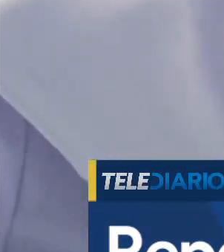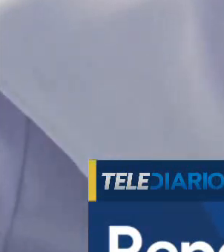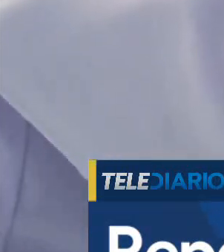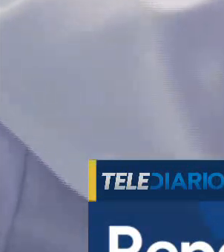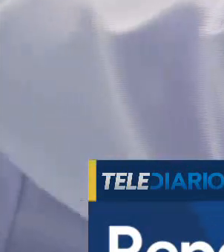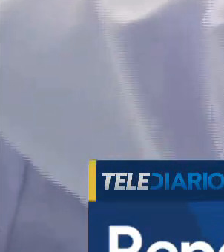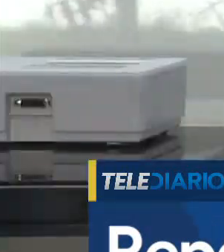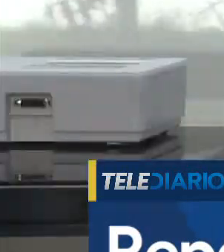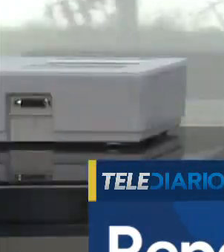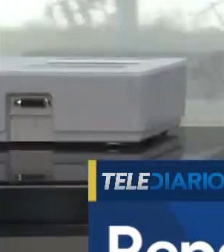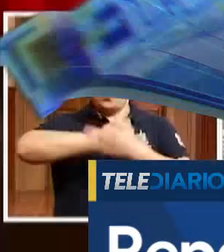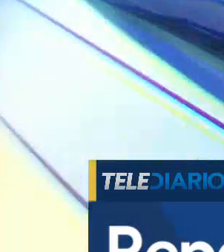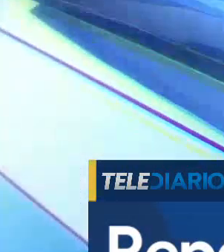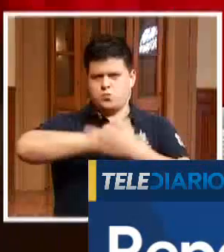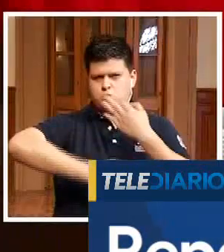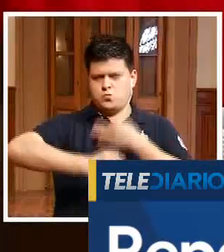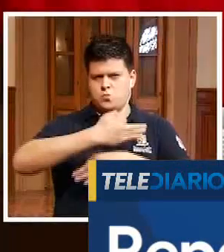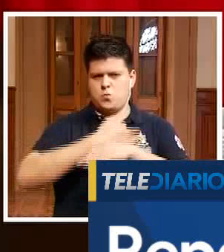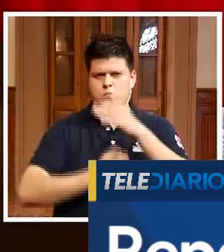hogares.